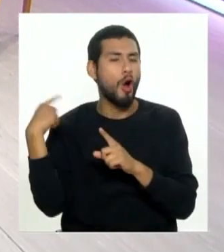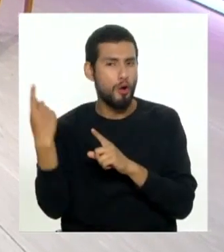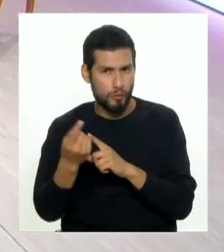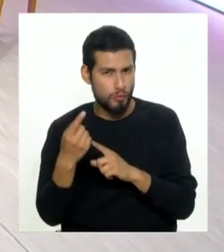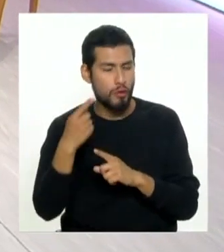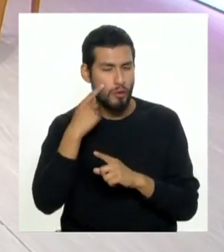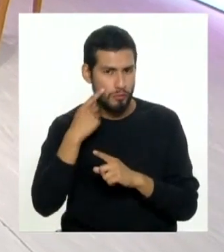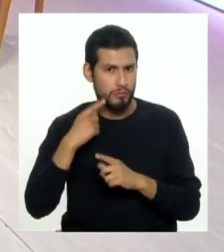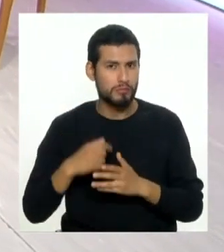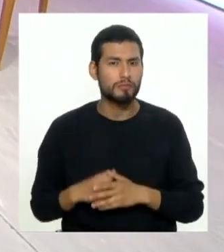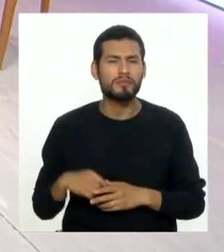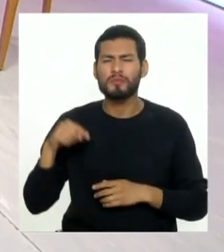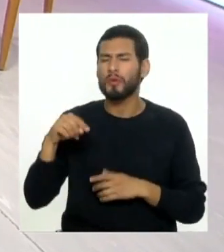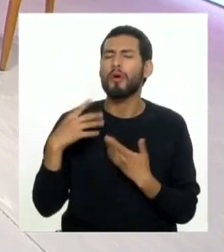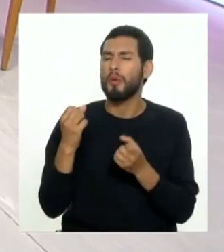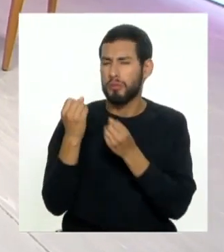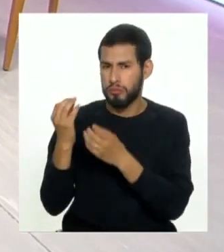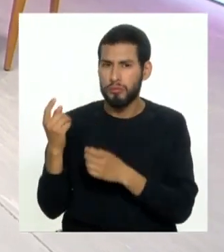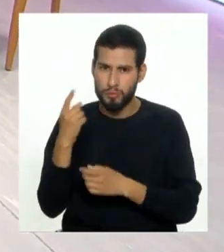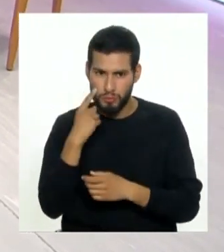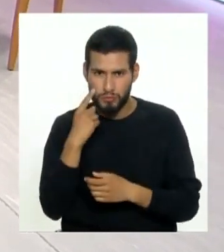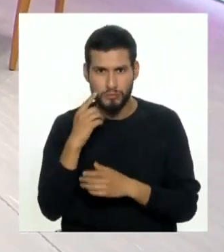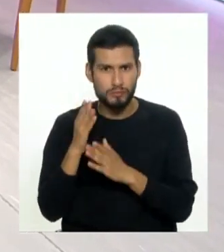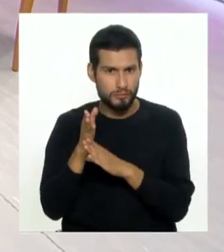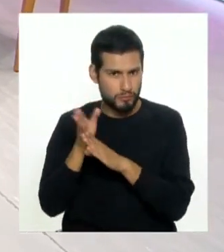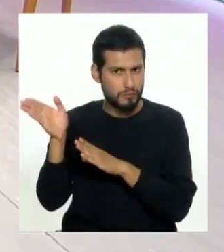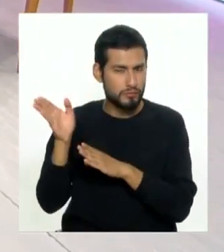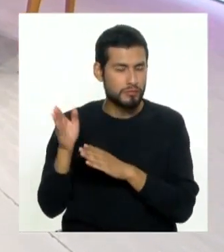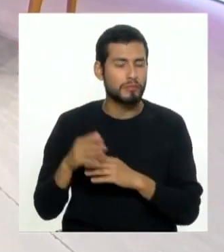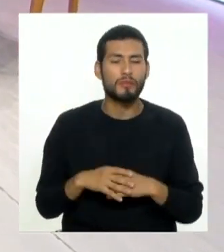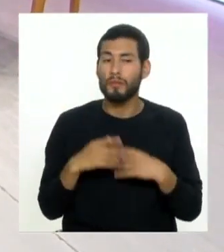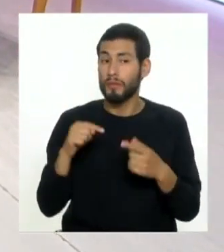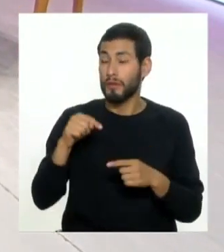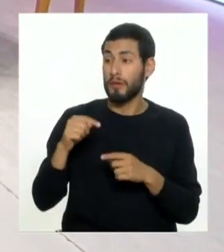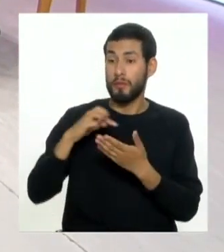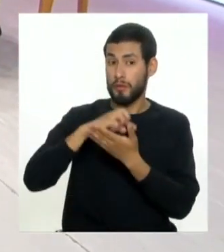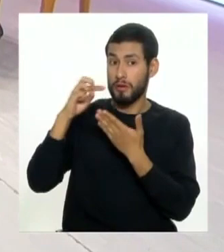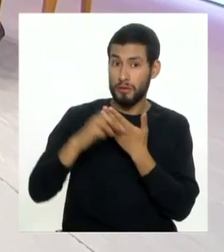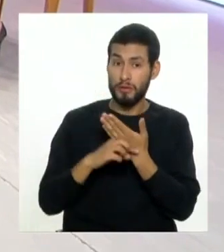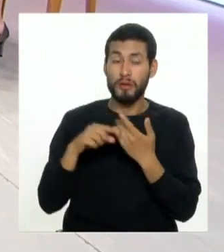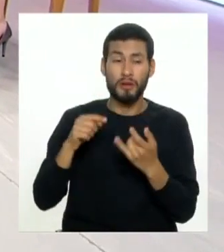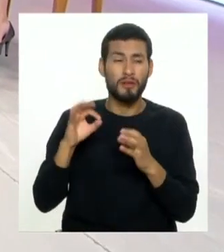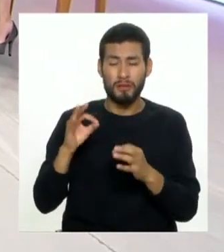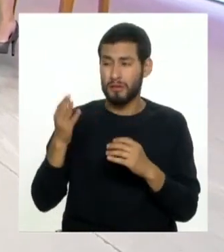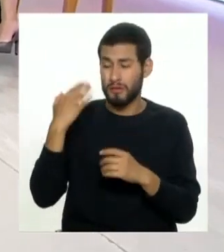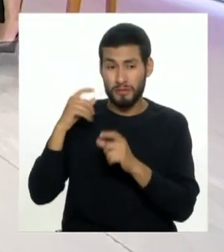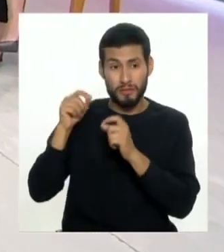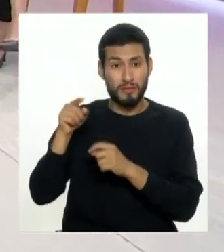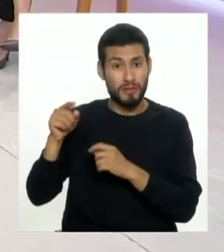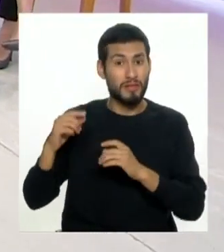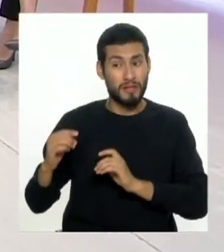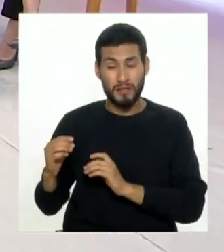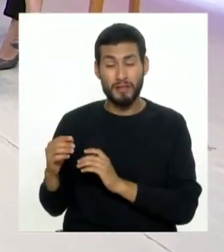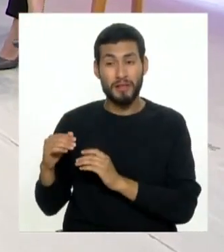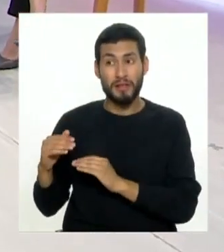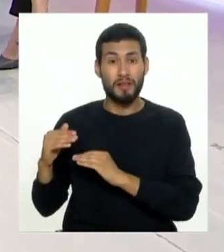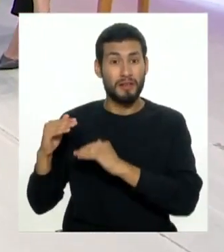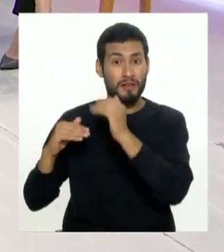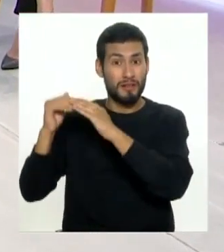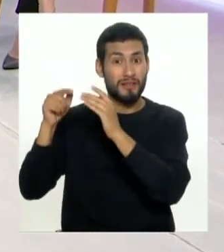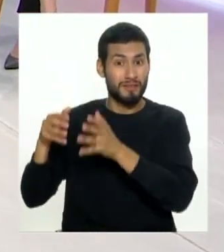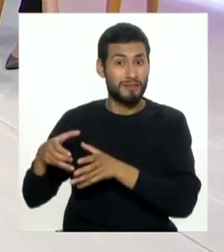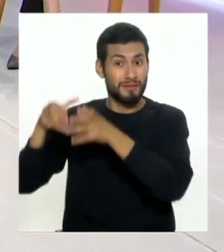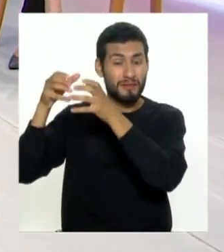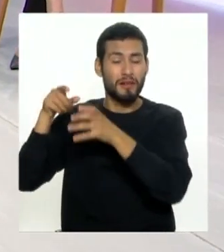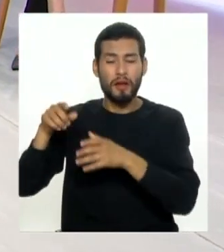¿no? Que son las más conocidas. Que son las que probablemente conversamos al inicio del programa, ¿no? Lo que sucedió con esa persona del edificio que, caray, paralizó a